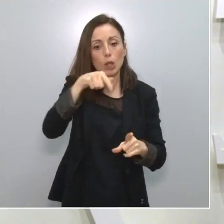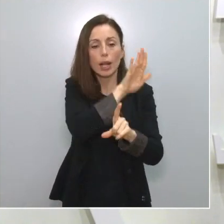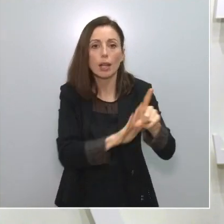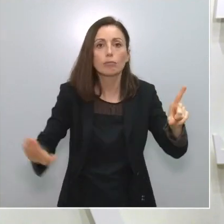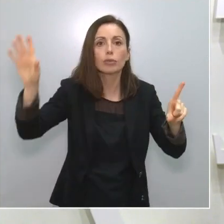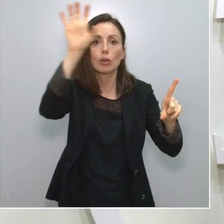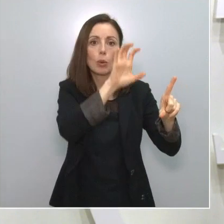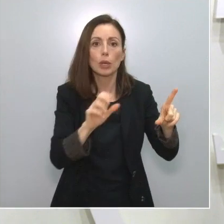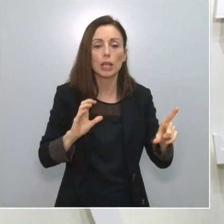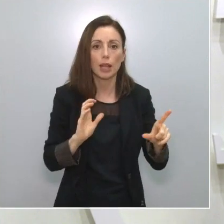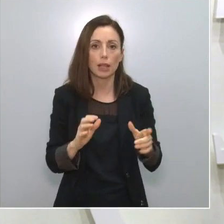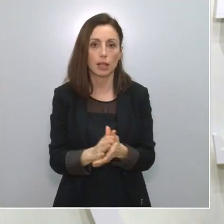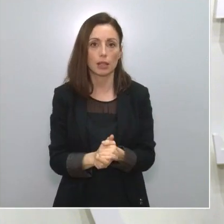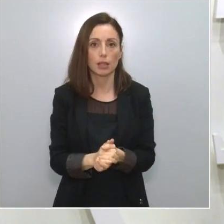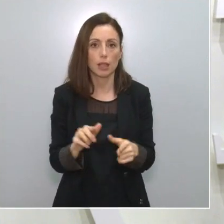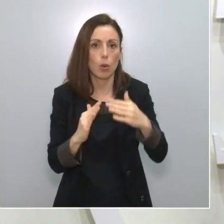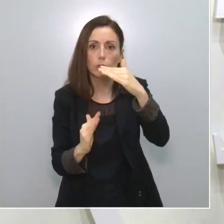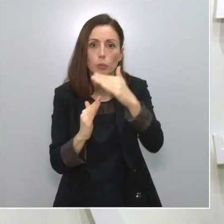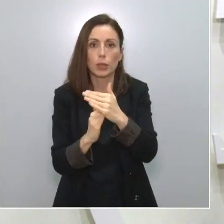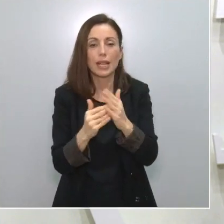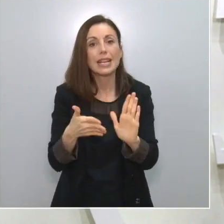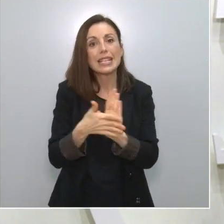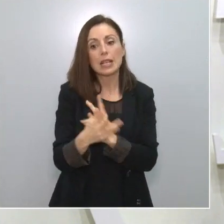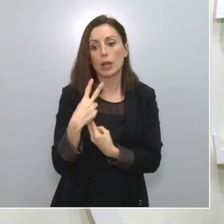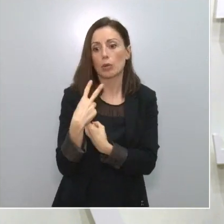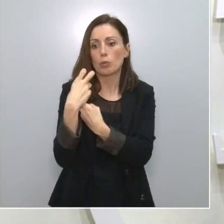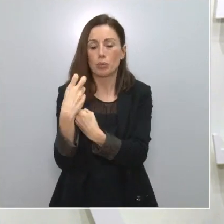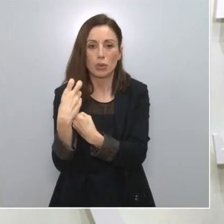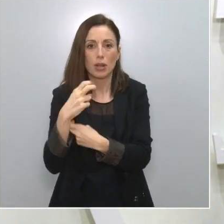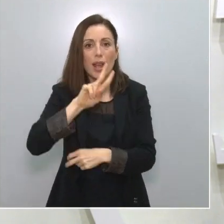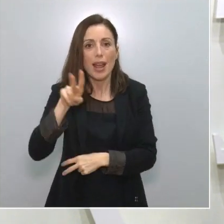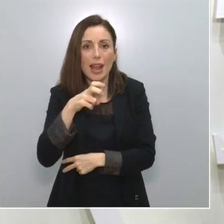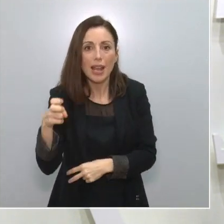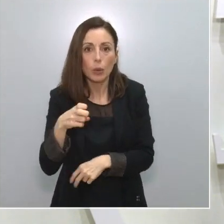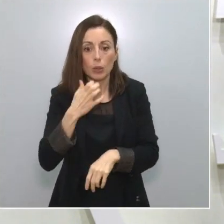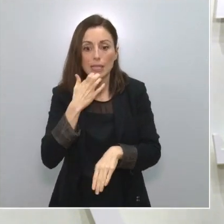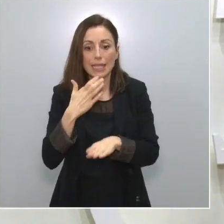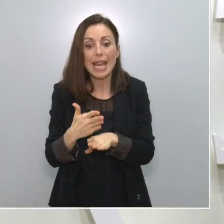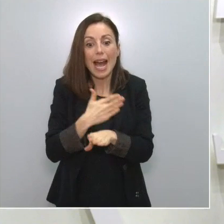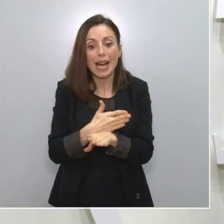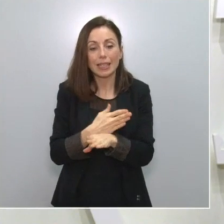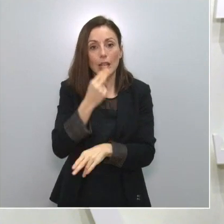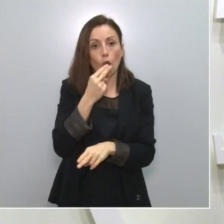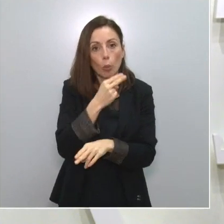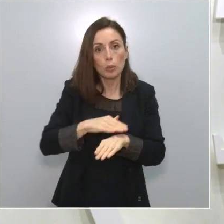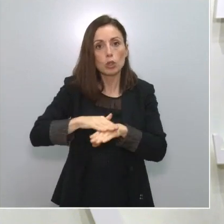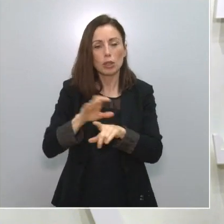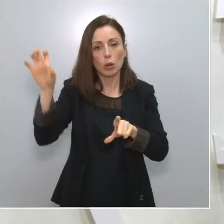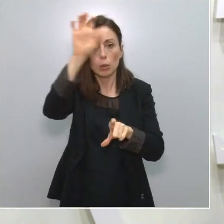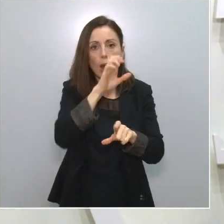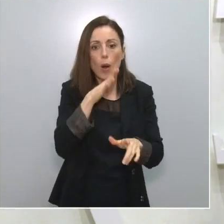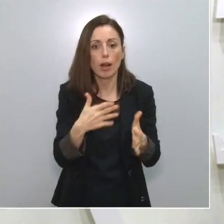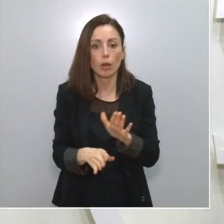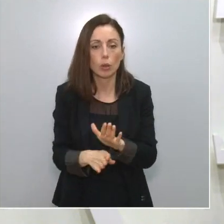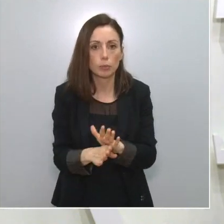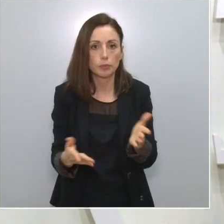Además, no debe restarse ni un euro a lo ya anunciado o comprometido por el Estado para las comunidades autónomas.